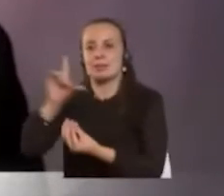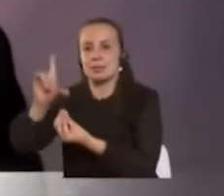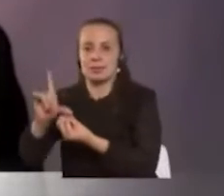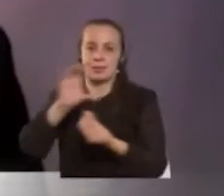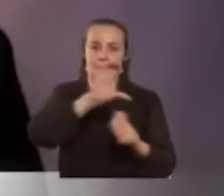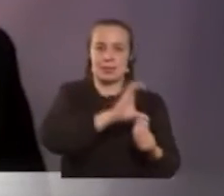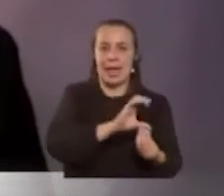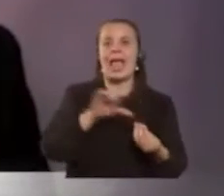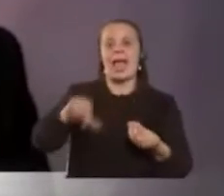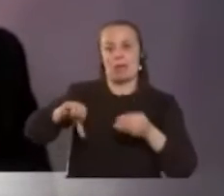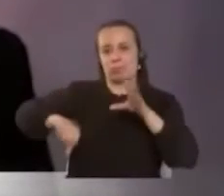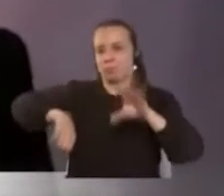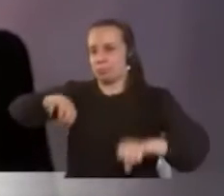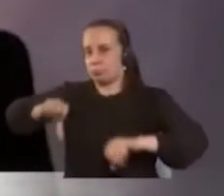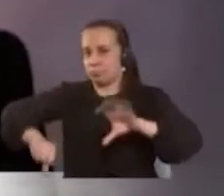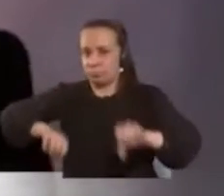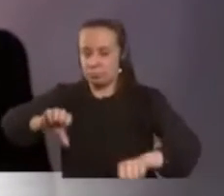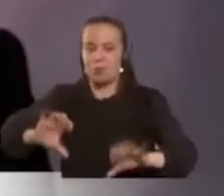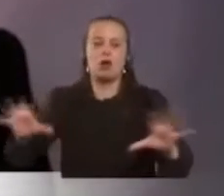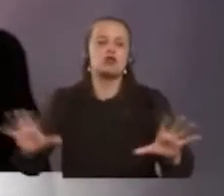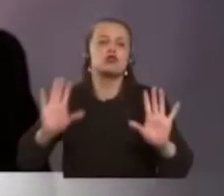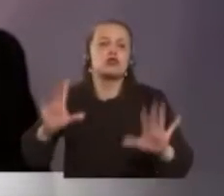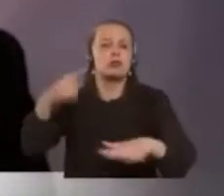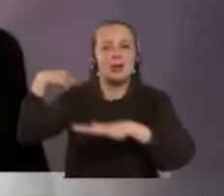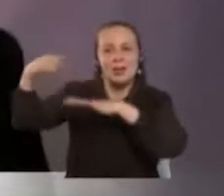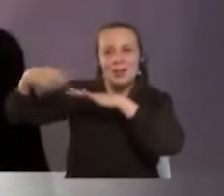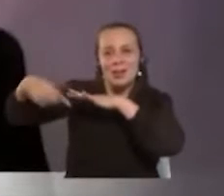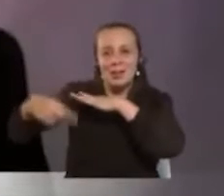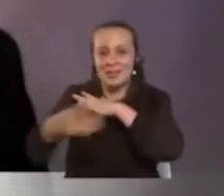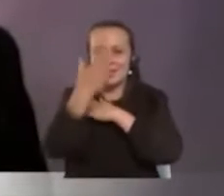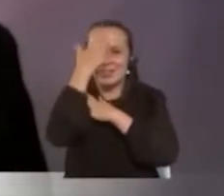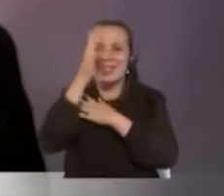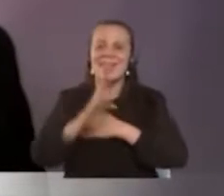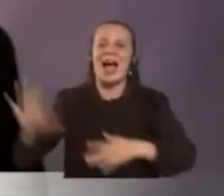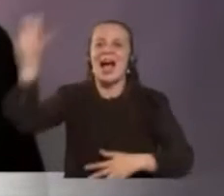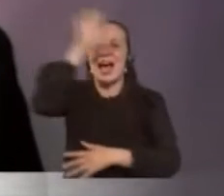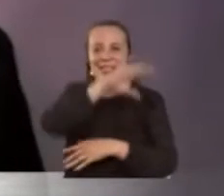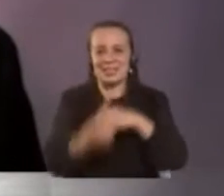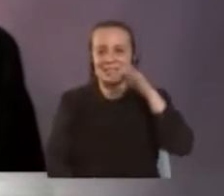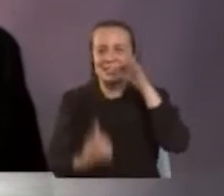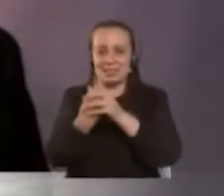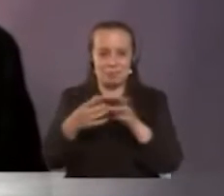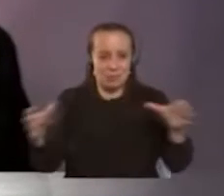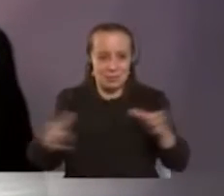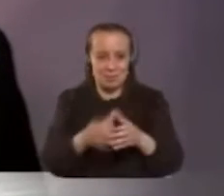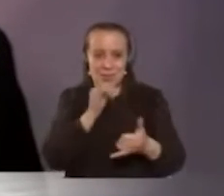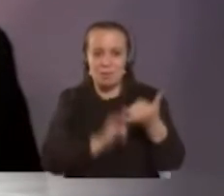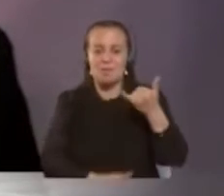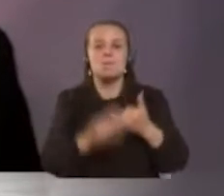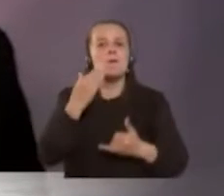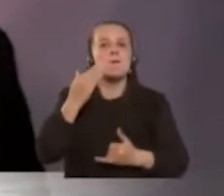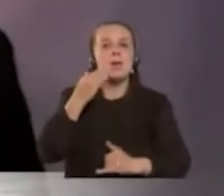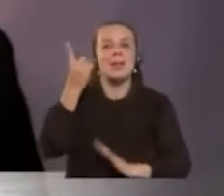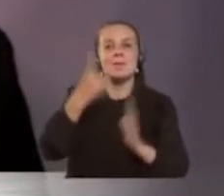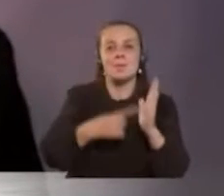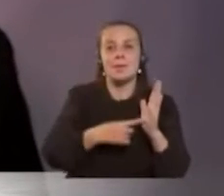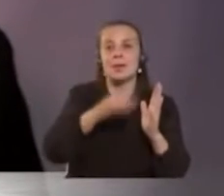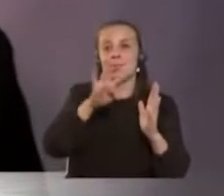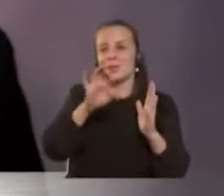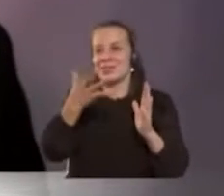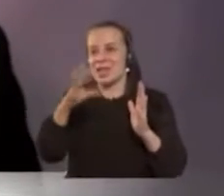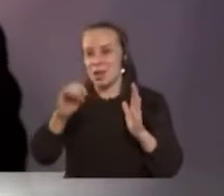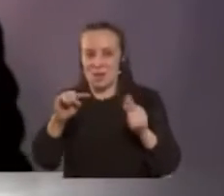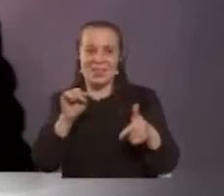Partido Conservador, de acuerdo con la tradición del Frente Nacional creada al final de los años